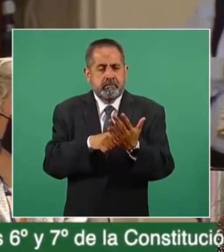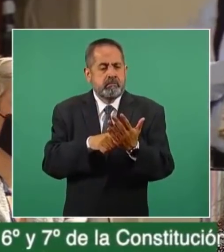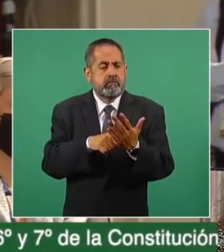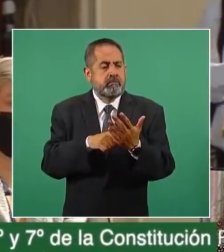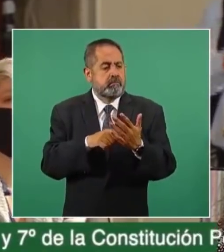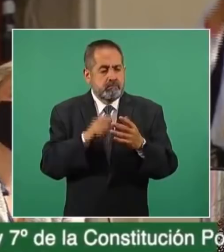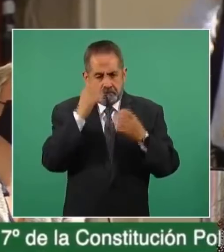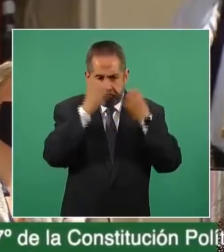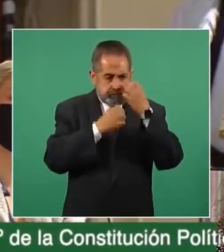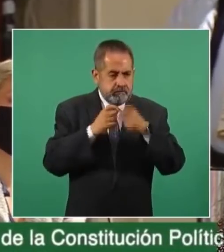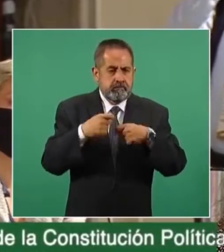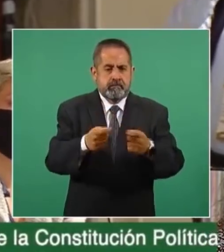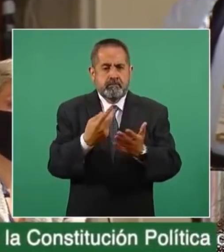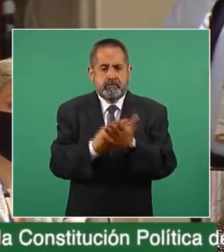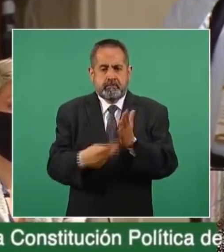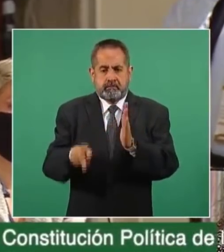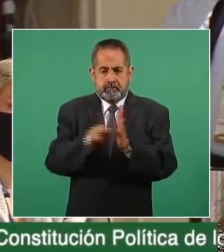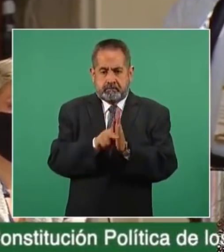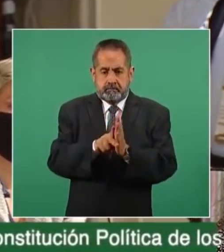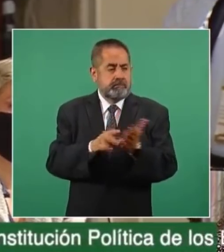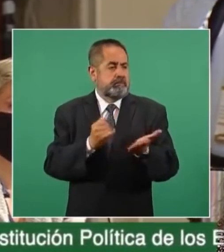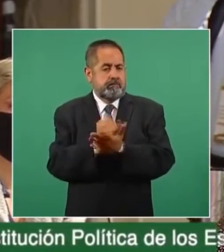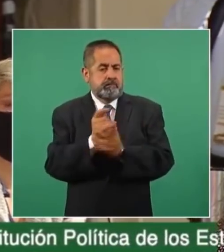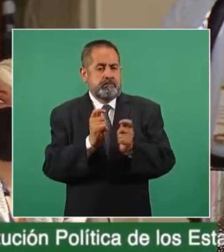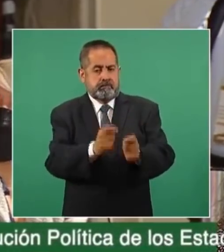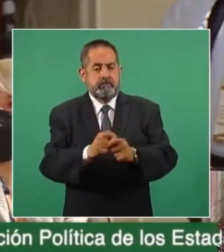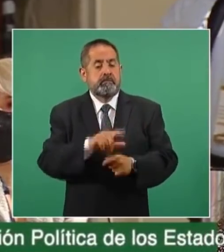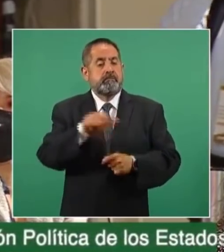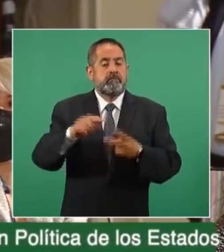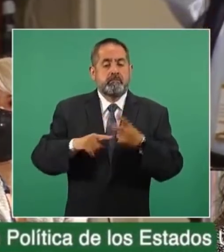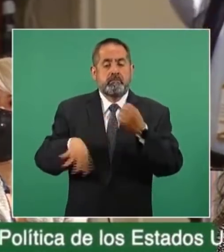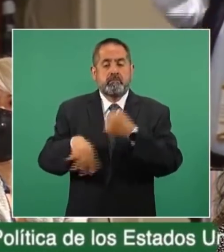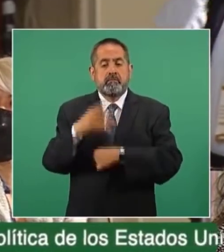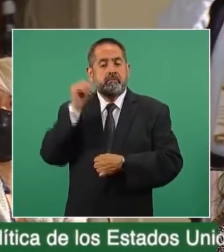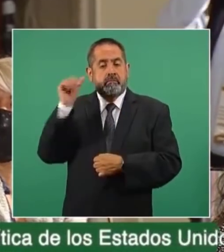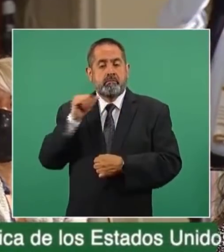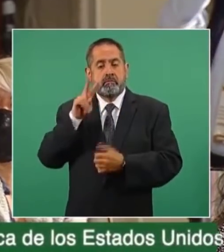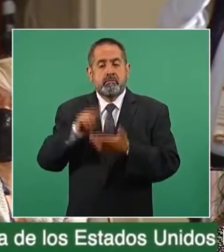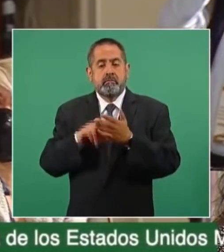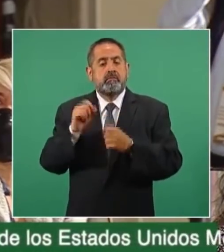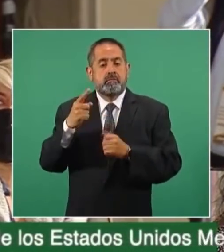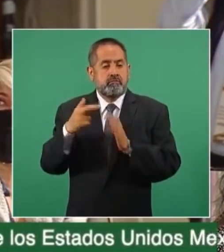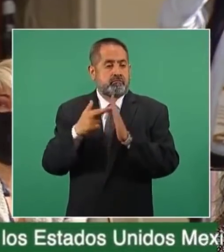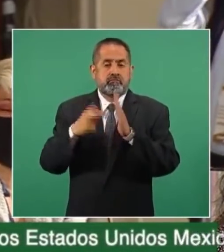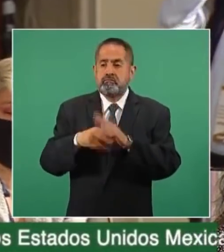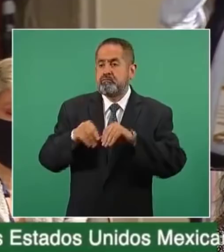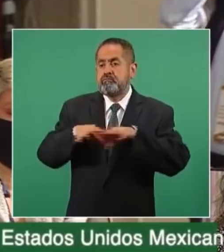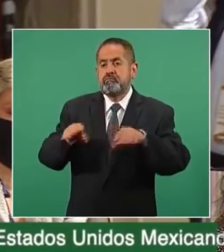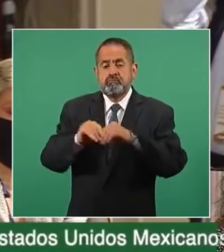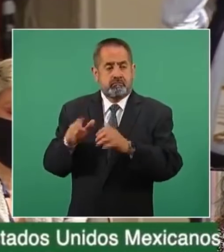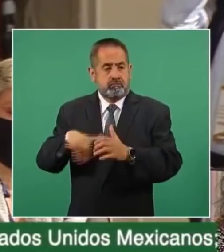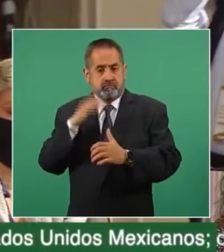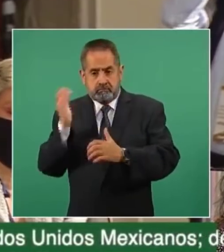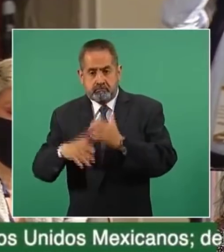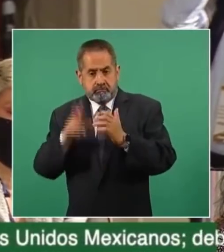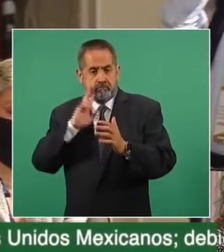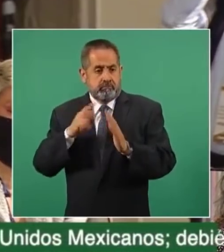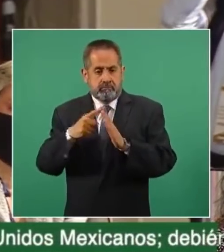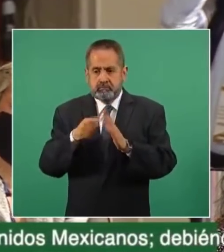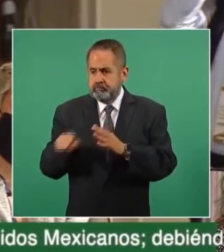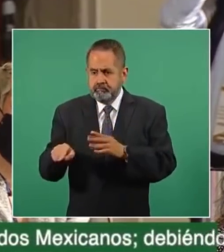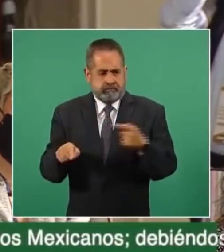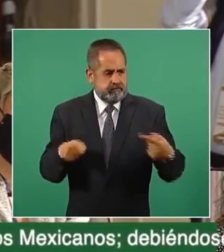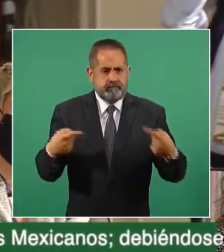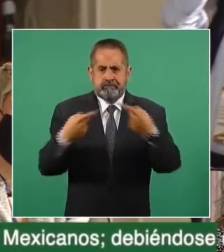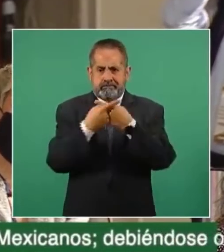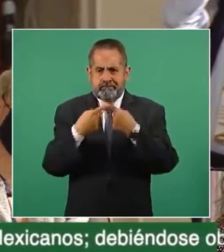personal le asignan una plaza vacante definitiva el 14 de abril del 2021 se emitieron las disposiciones para la conclusión las cuales contradicen totalmente